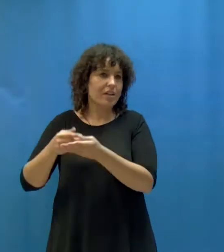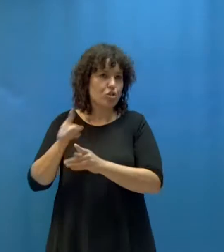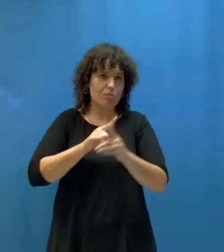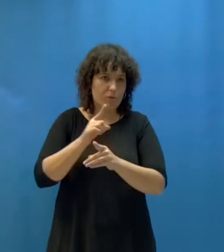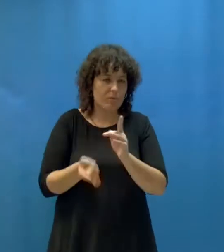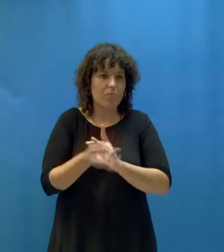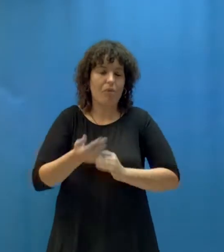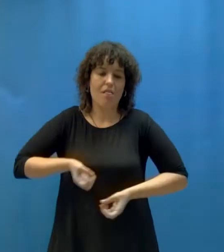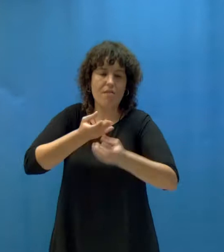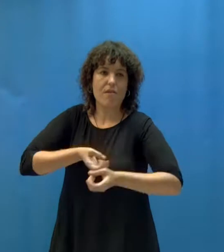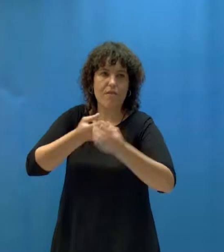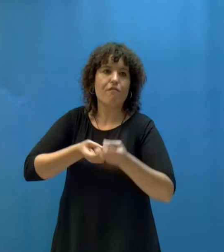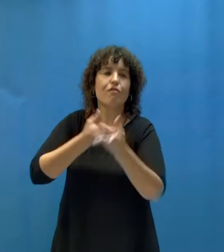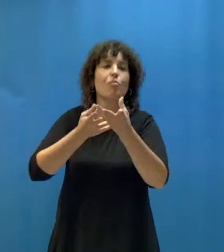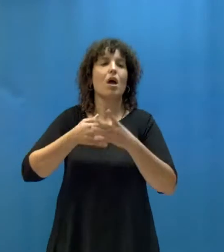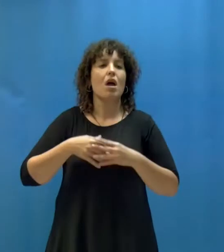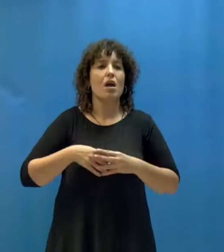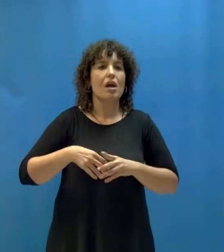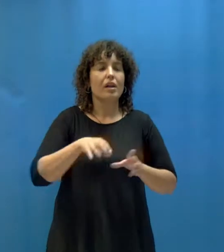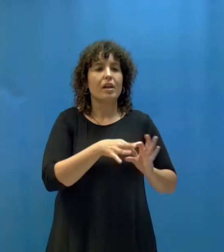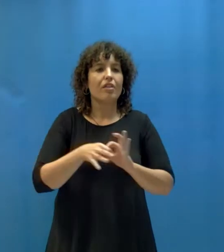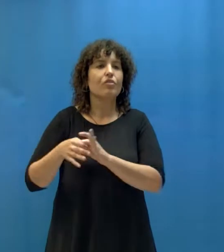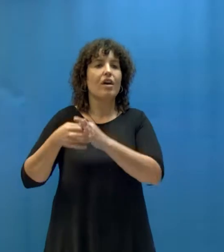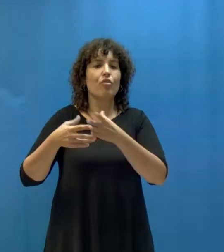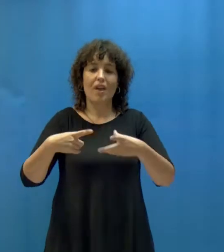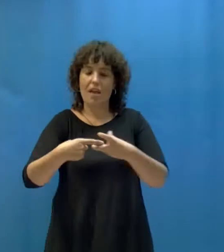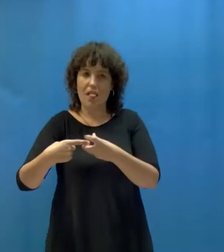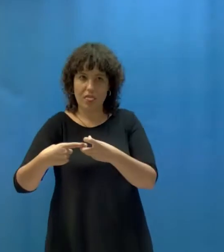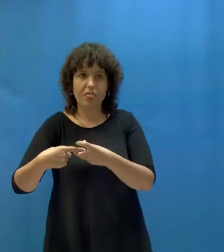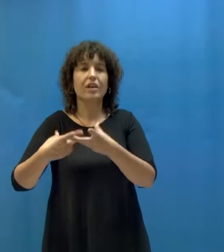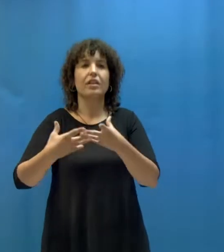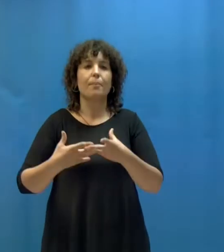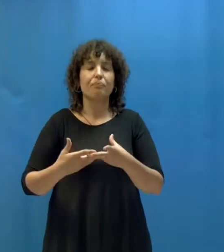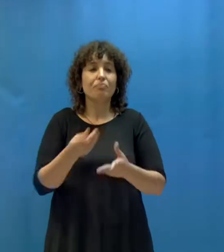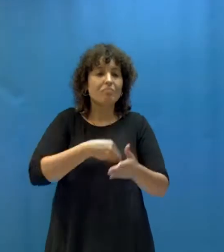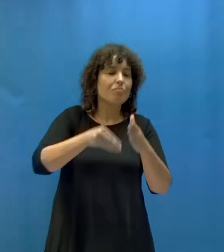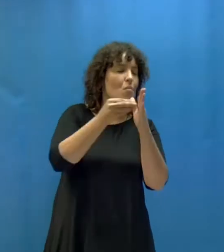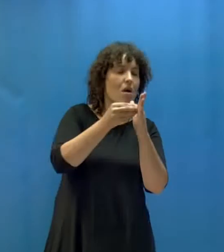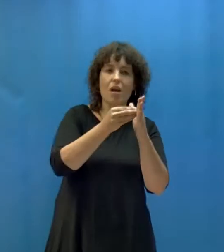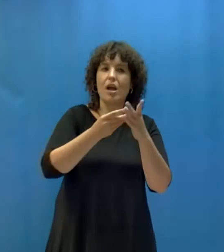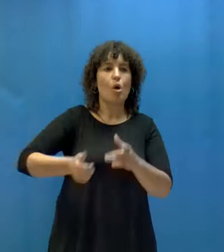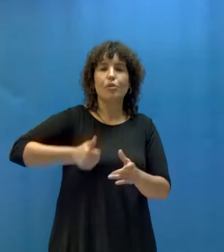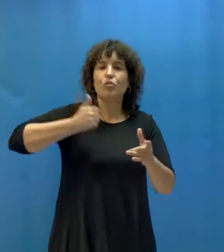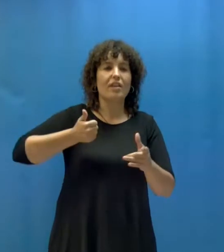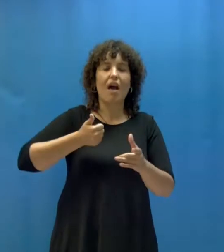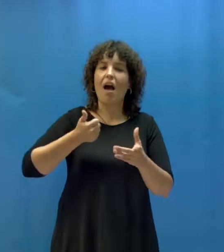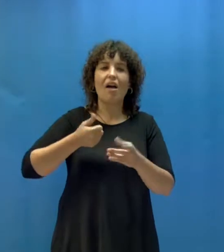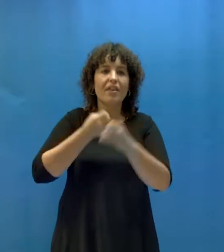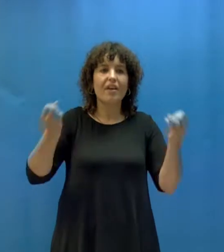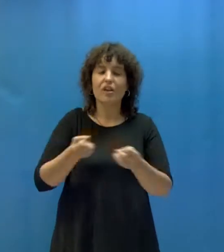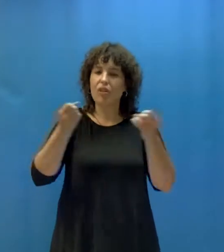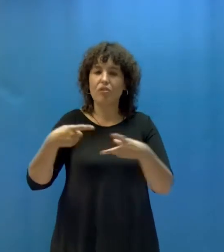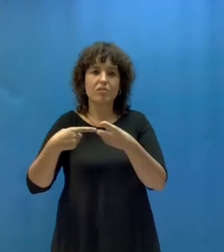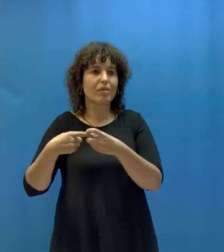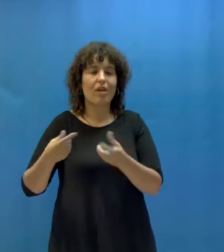atenderá únicamente aspectos y cometidos propios del ejercicio de la función fiscalizadora, sin incluir cuestiones de oportunidad o conveniencia de las actuaciones que fiscalice.